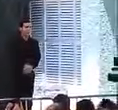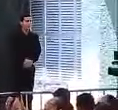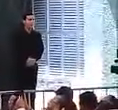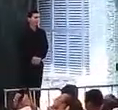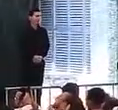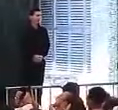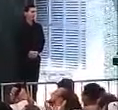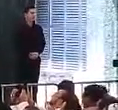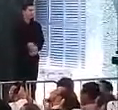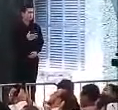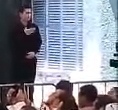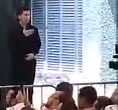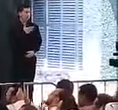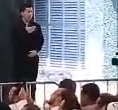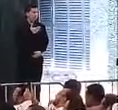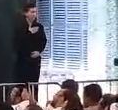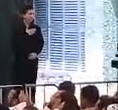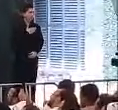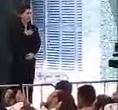Y tampoco